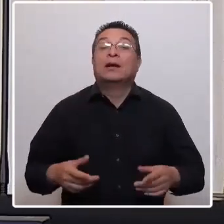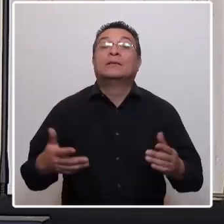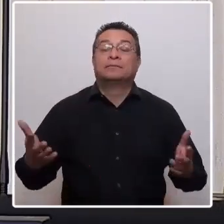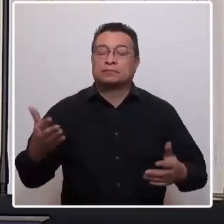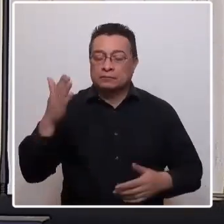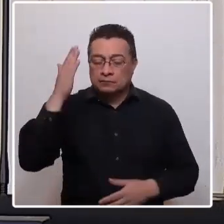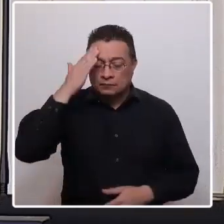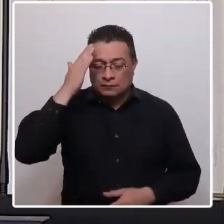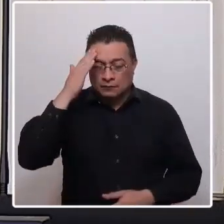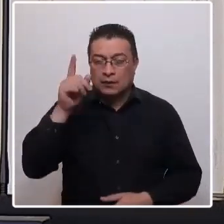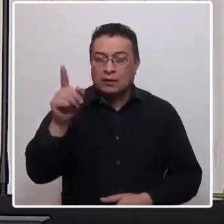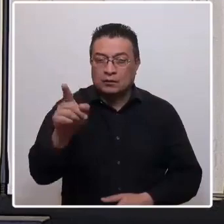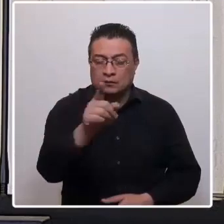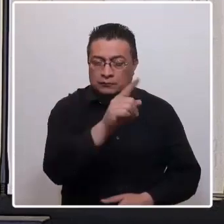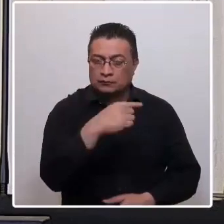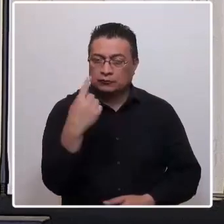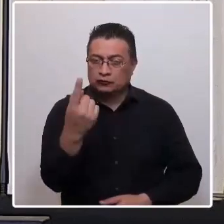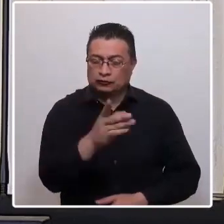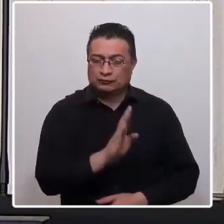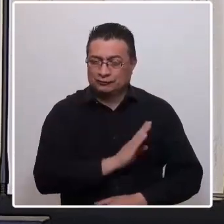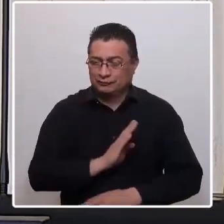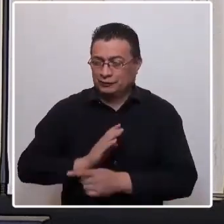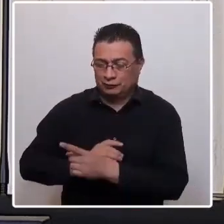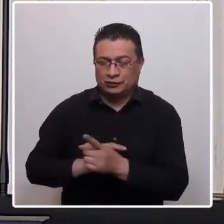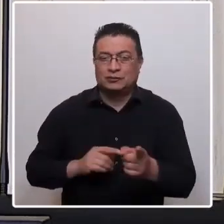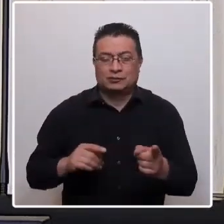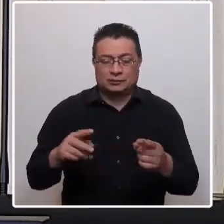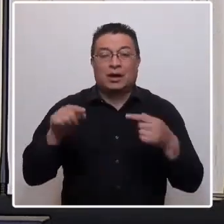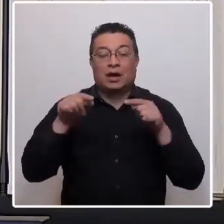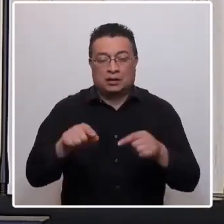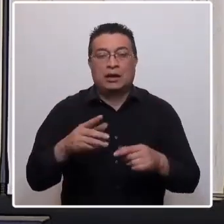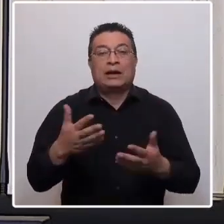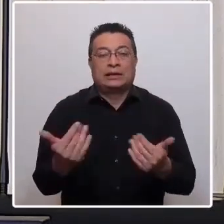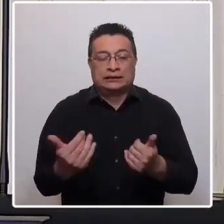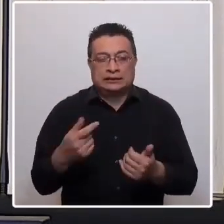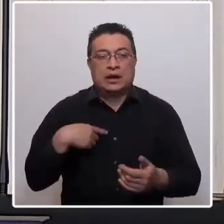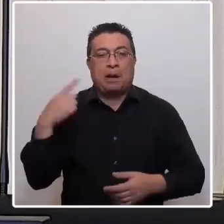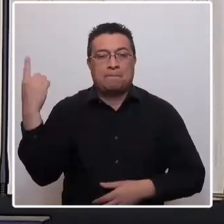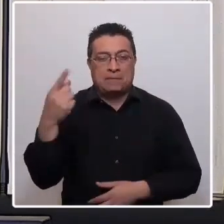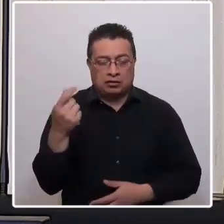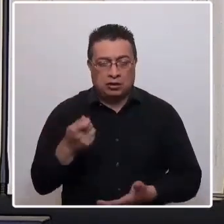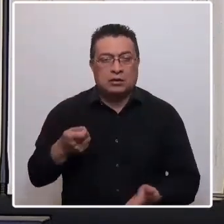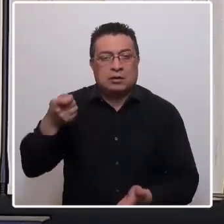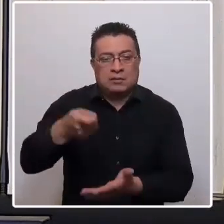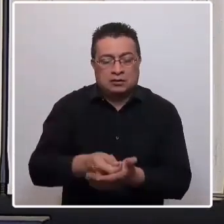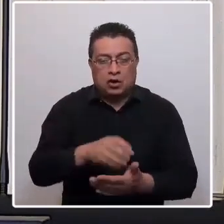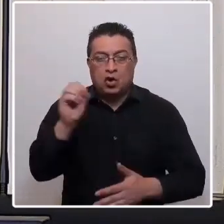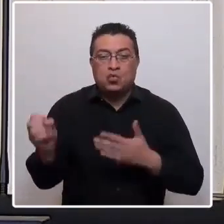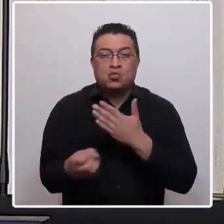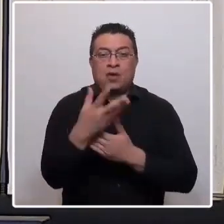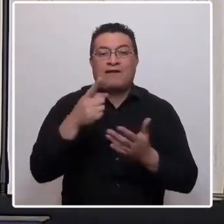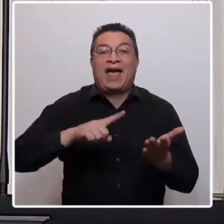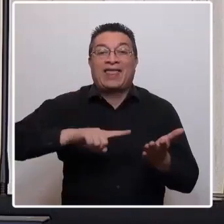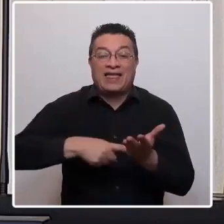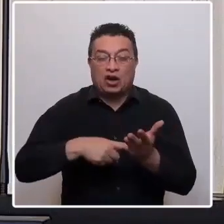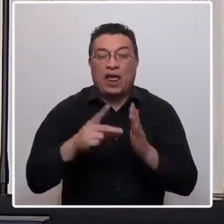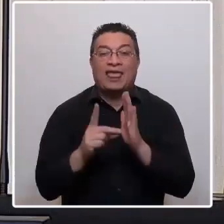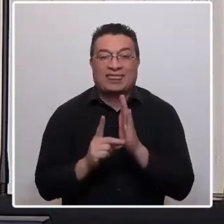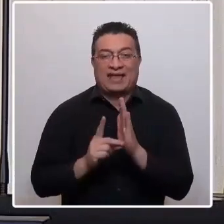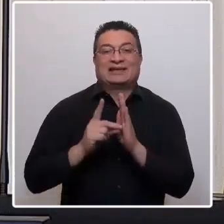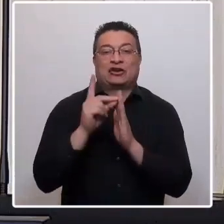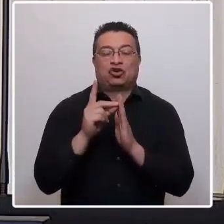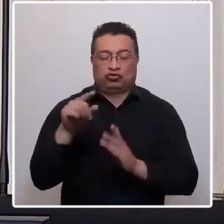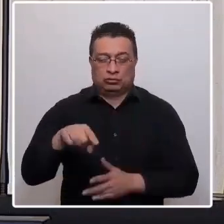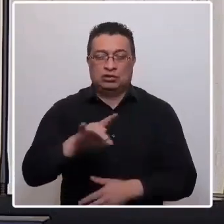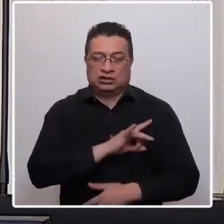señores convencionales, que el Estado necesita de los privados y de las inversiones, de las nuevas tecnologías para el desarrollo de la